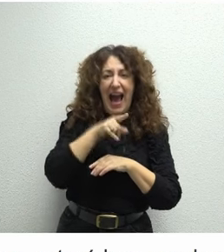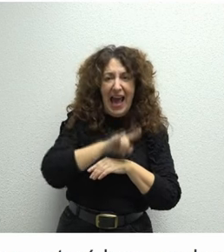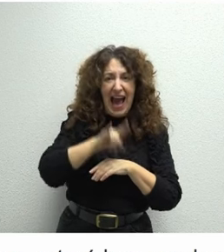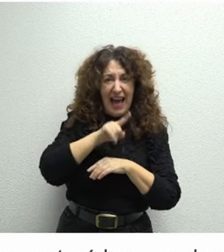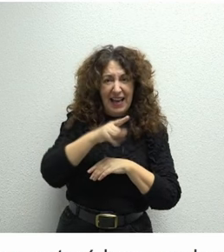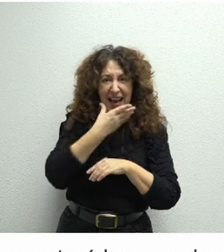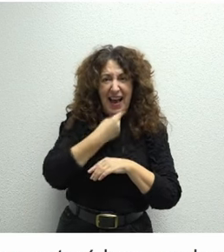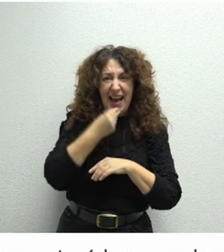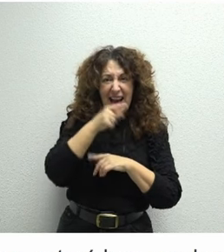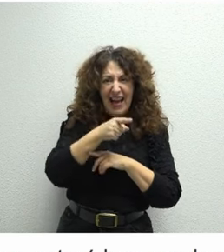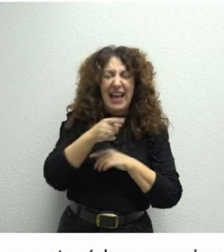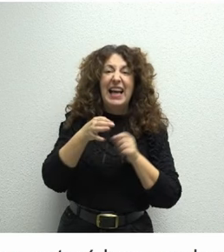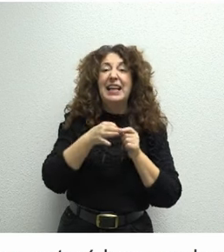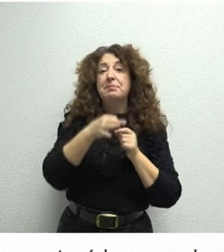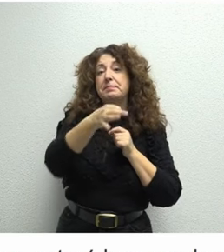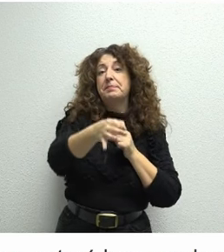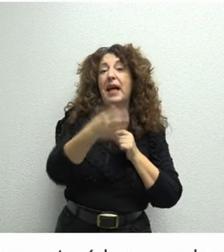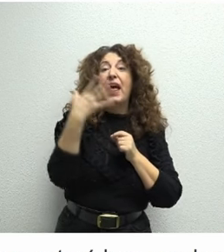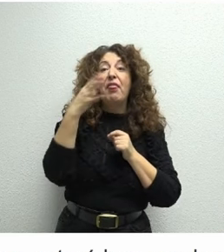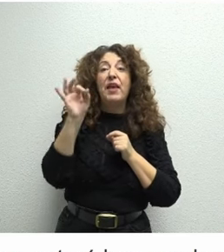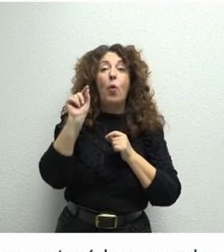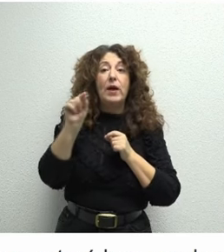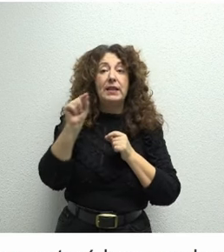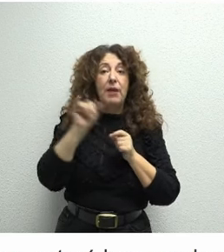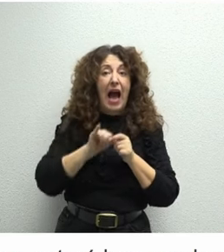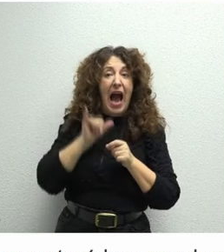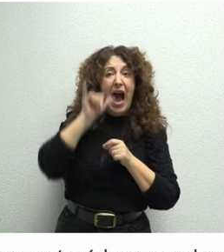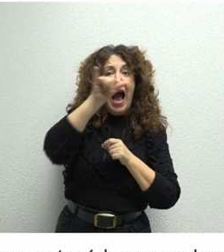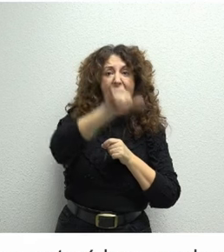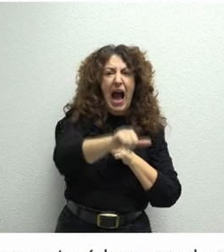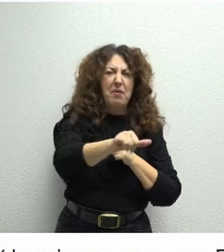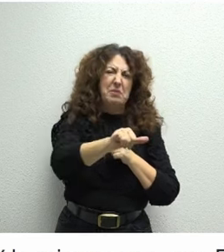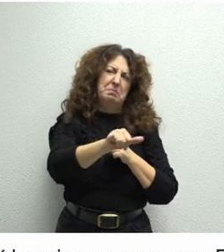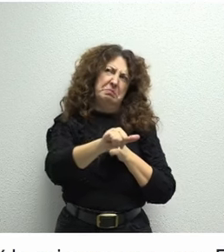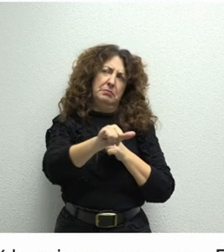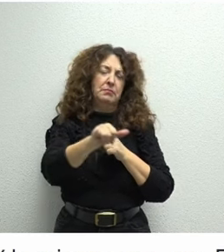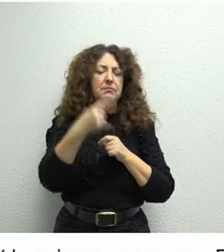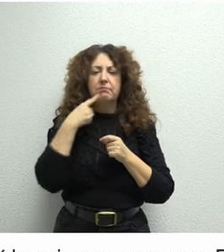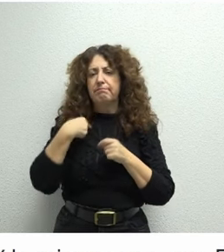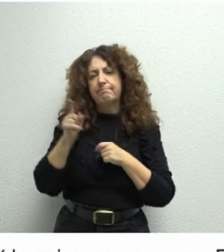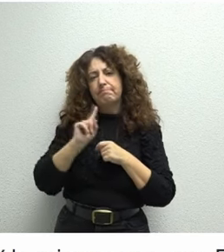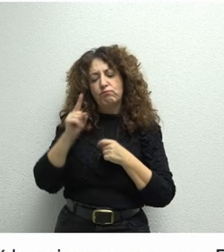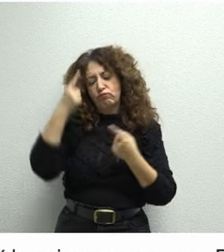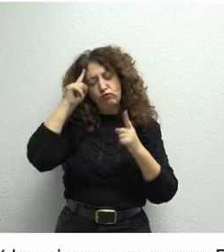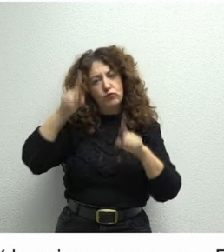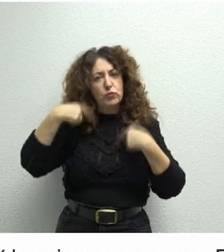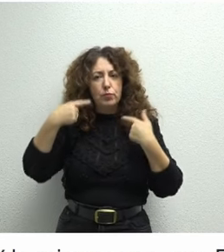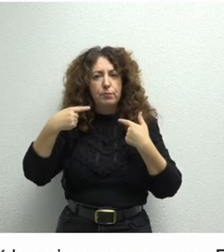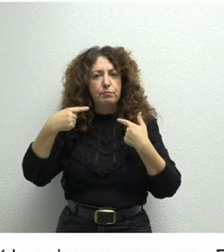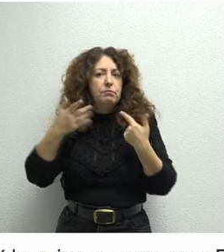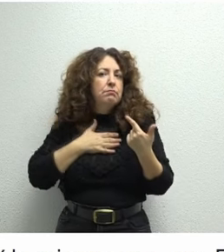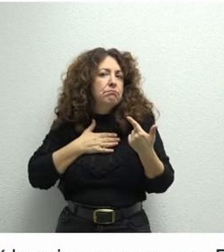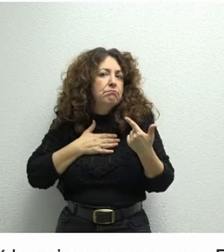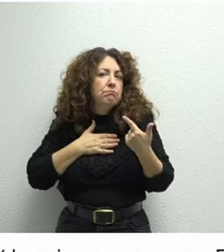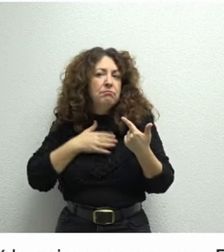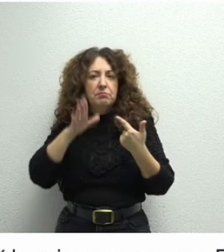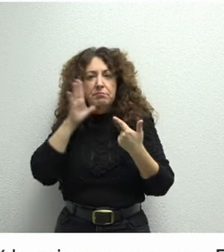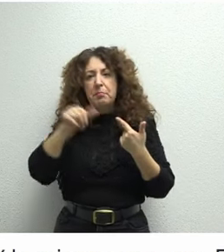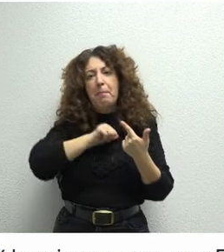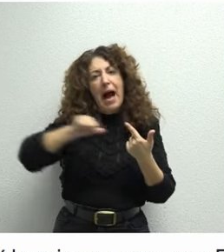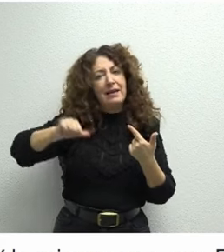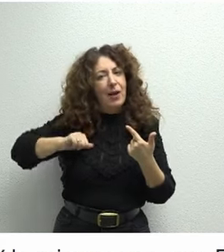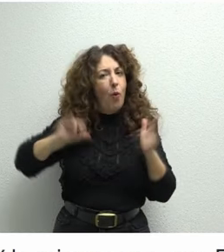saben ustedes que está como a 50 minutos en avión me dijeron que eso era un asunto particular mío Y me tuve que pedir un día mío Bueno me lo pedí no pasa